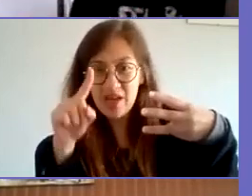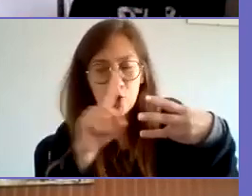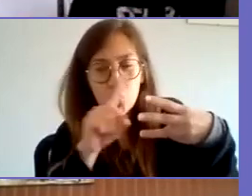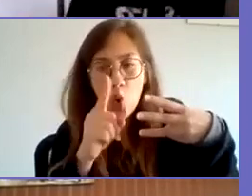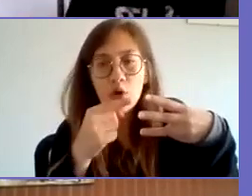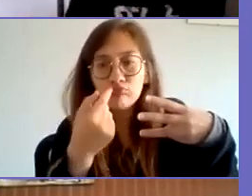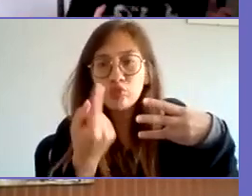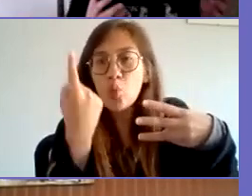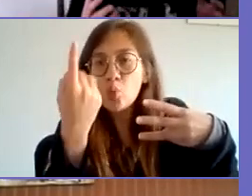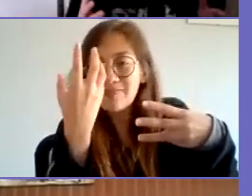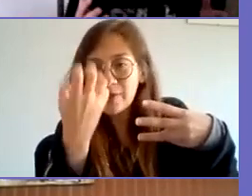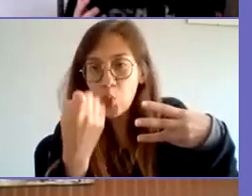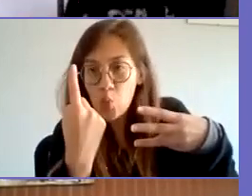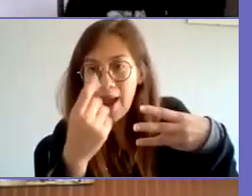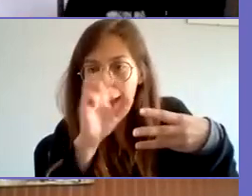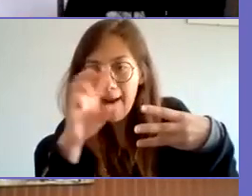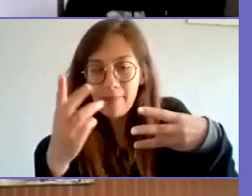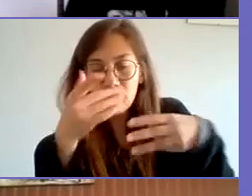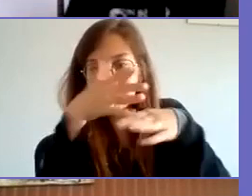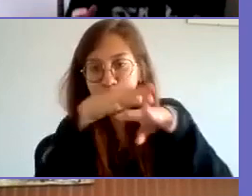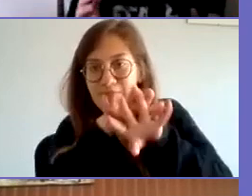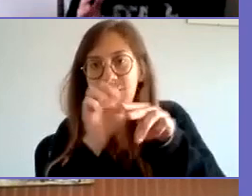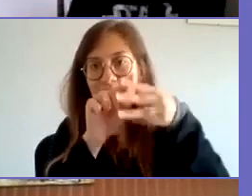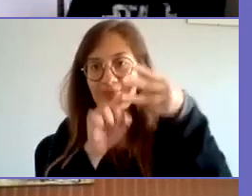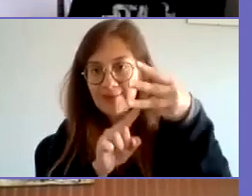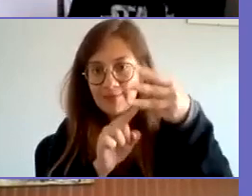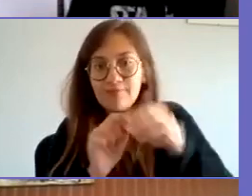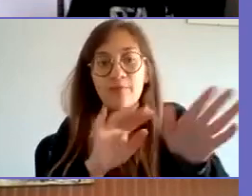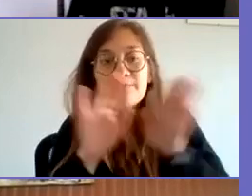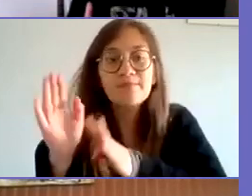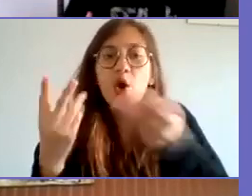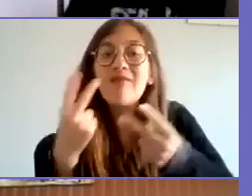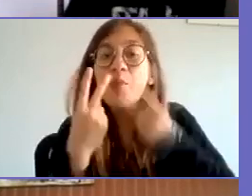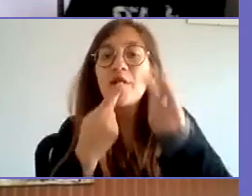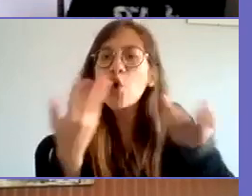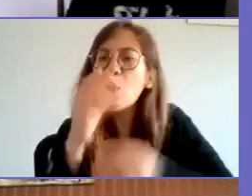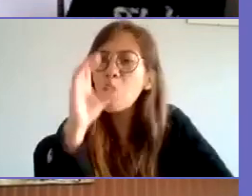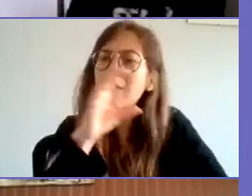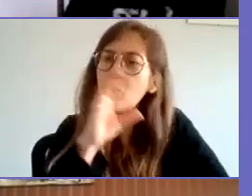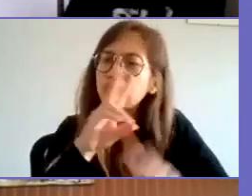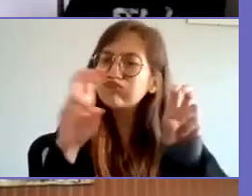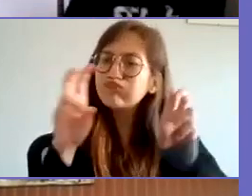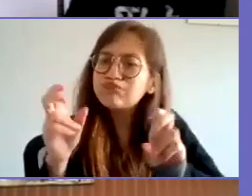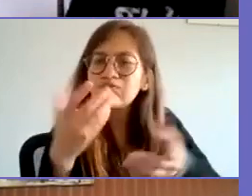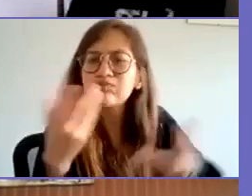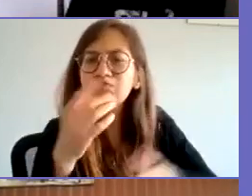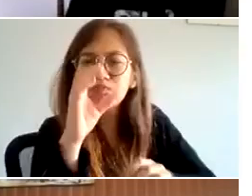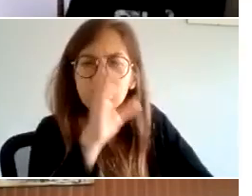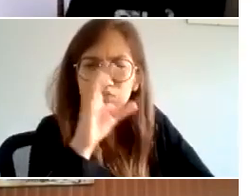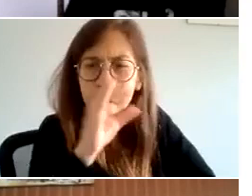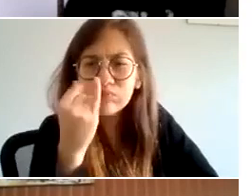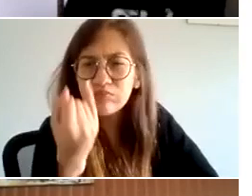a las páginas web, cómo nosotros nos comunicamos por Internet con esta plataforma y protocolos de correo electrónico,